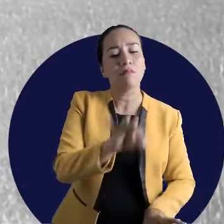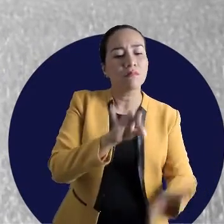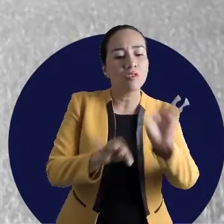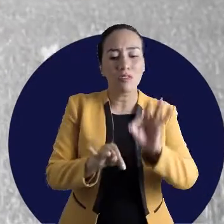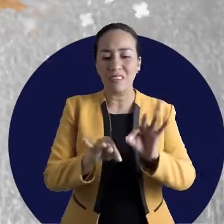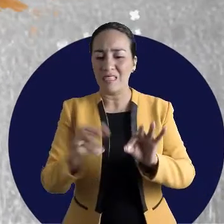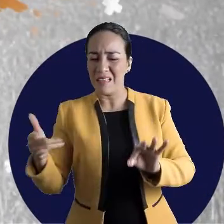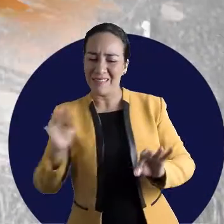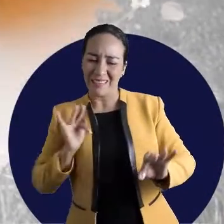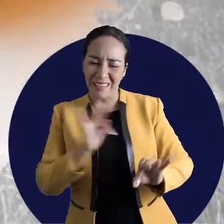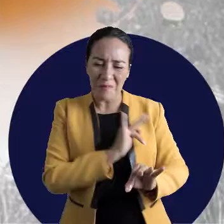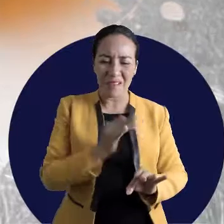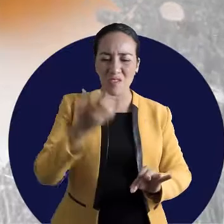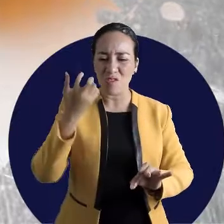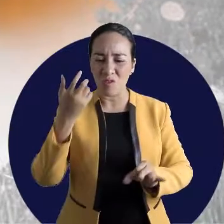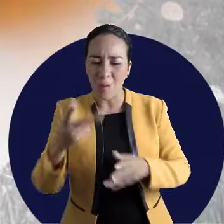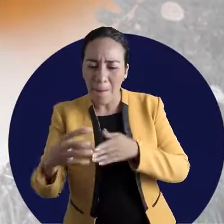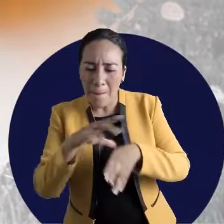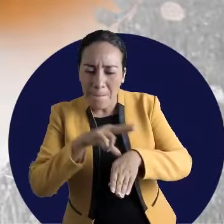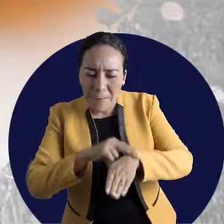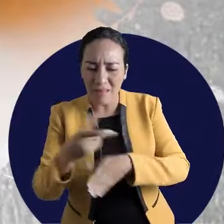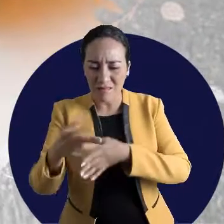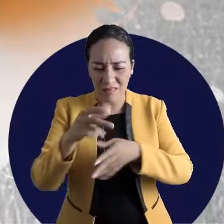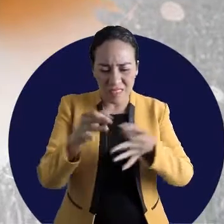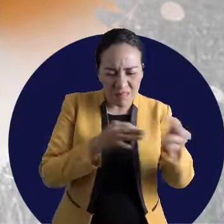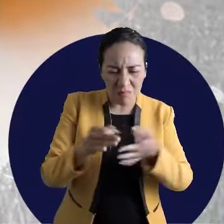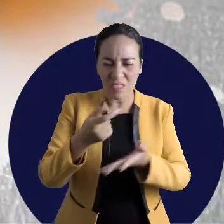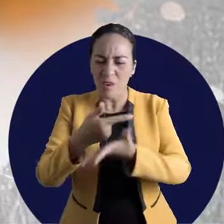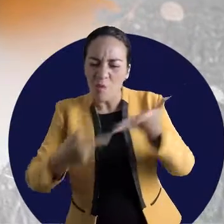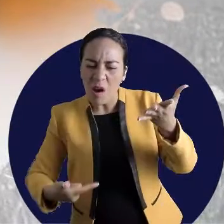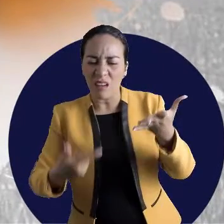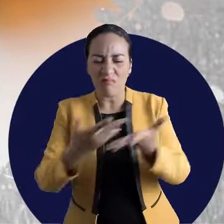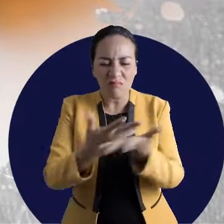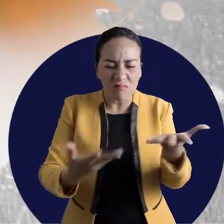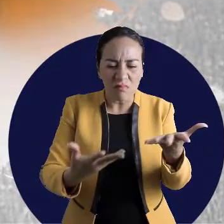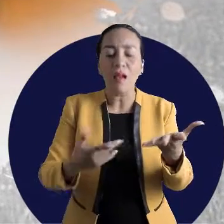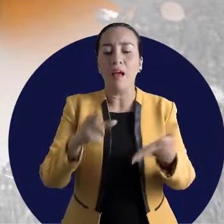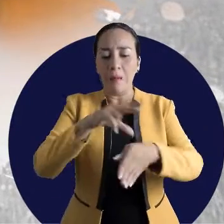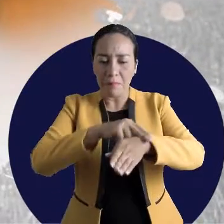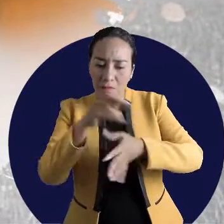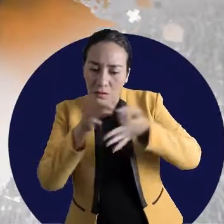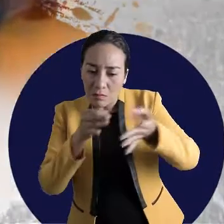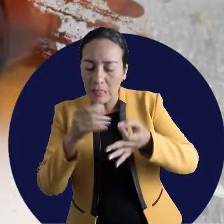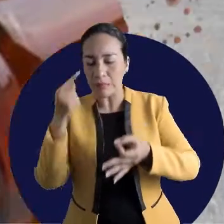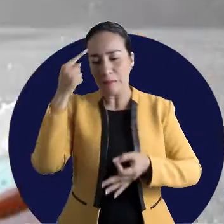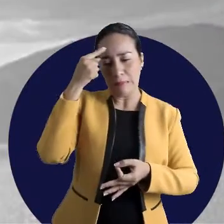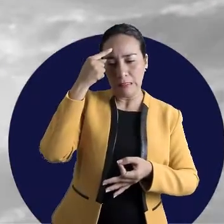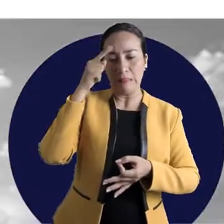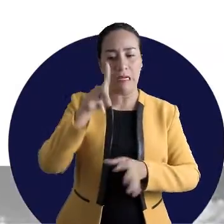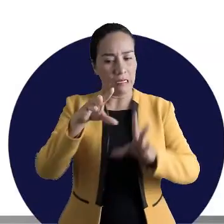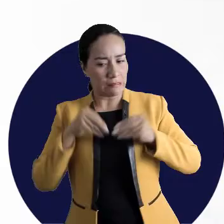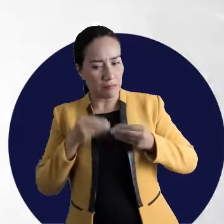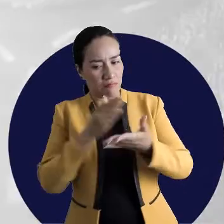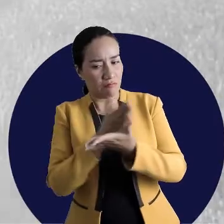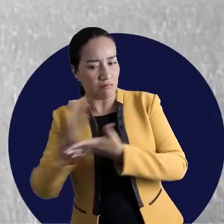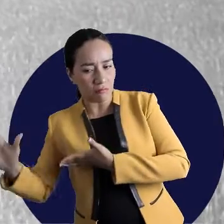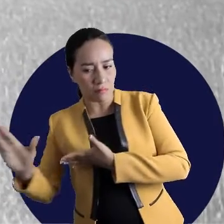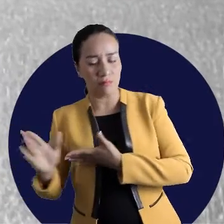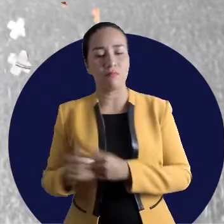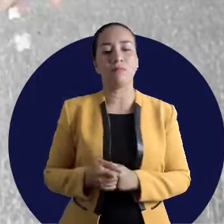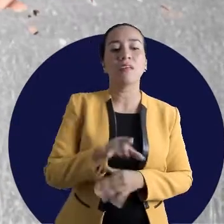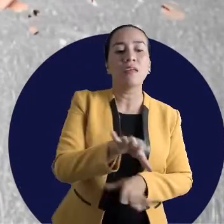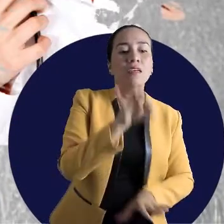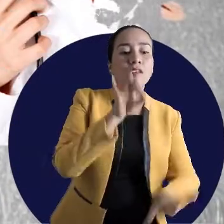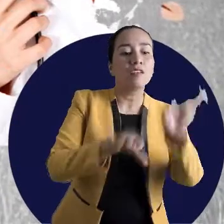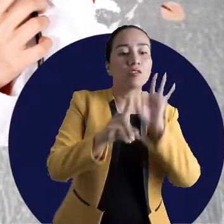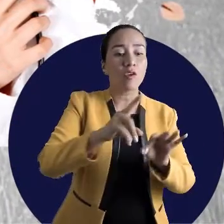Aceptar o rechazar el tratamiento propuesto para su enfermedad, luego de recibir la debida asesoría. El profesional